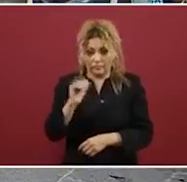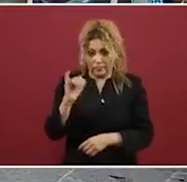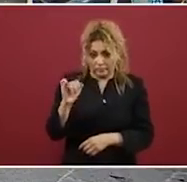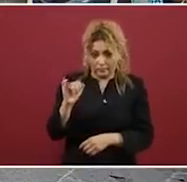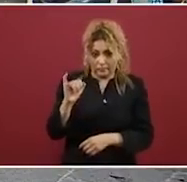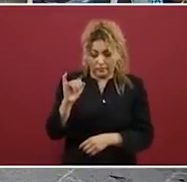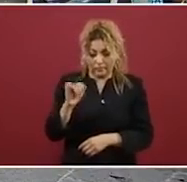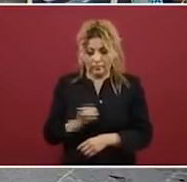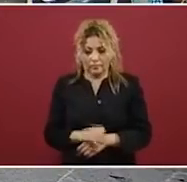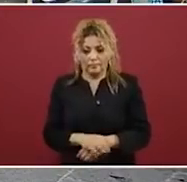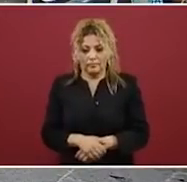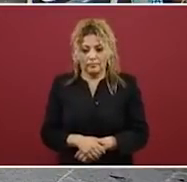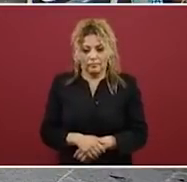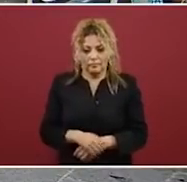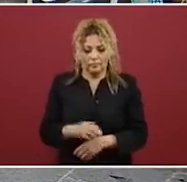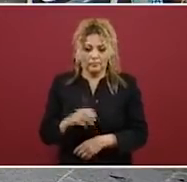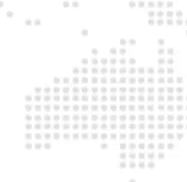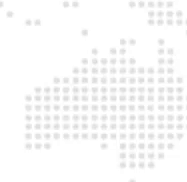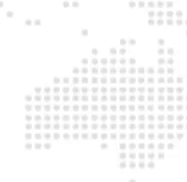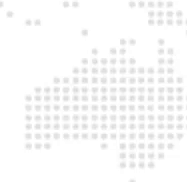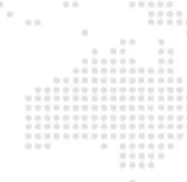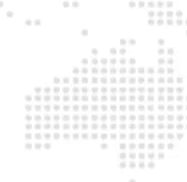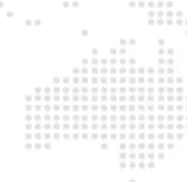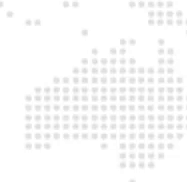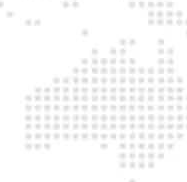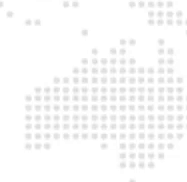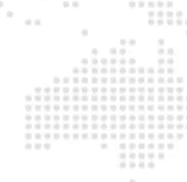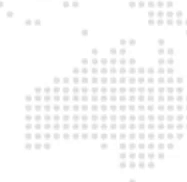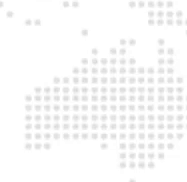Con información de Araceli Rivera, Notimex.